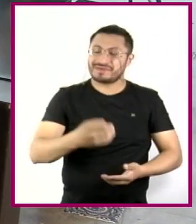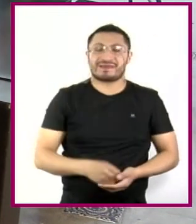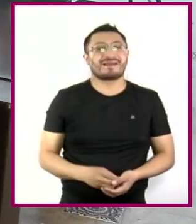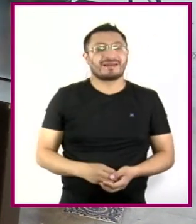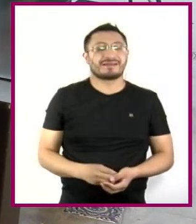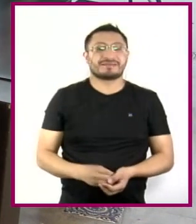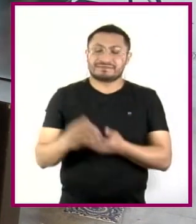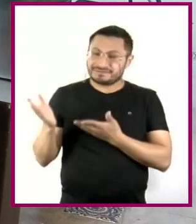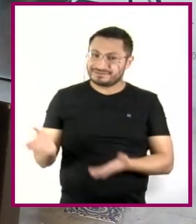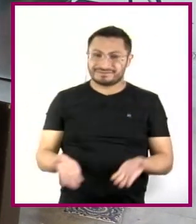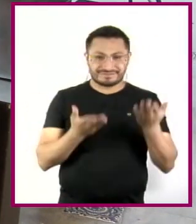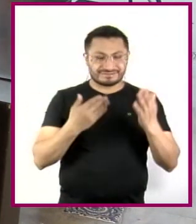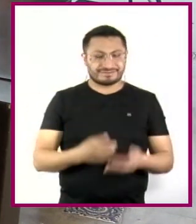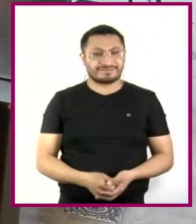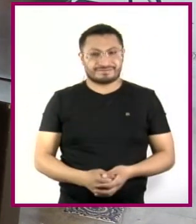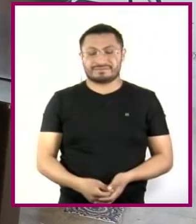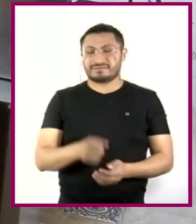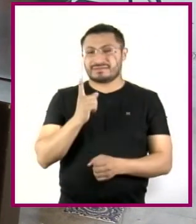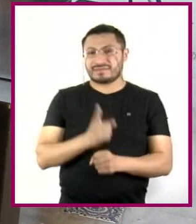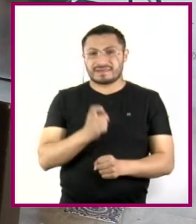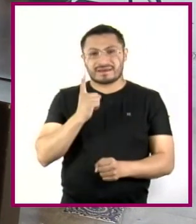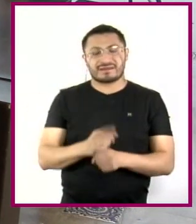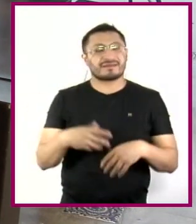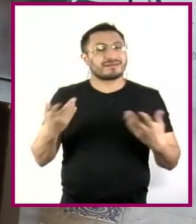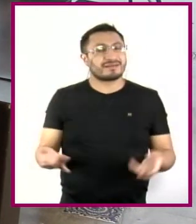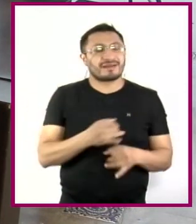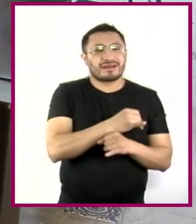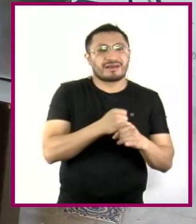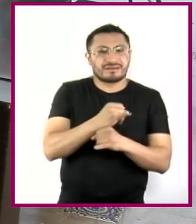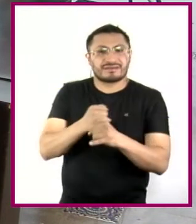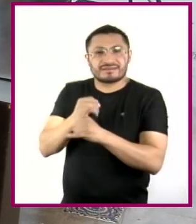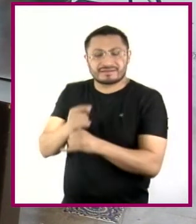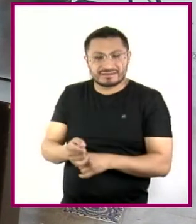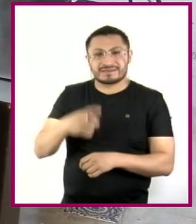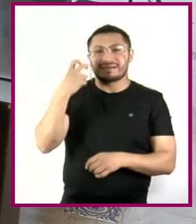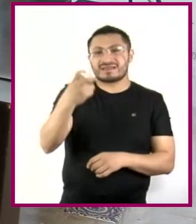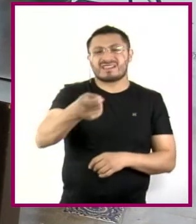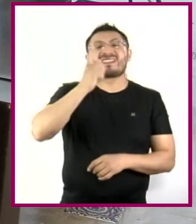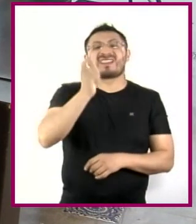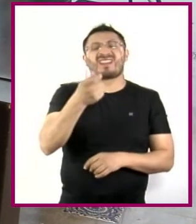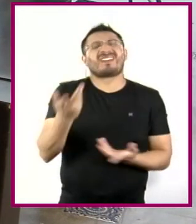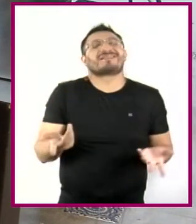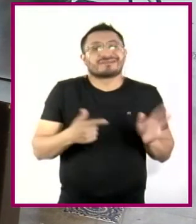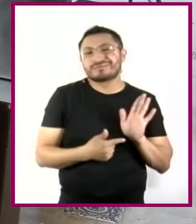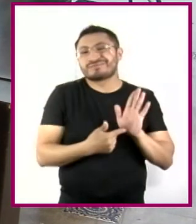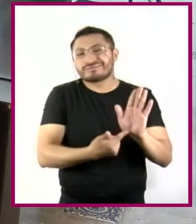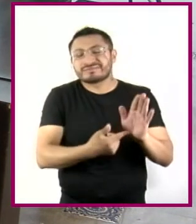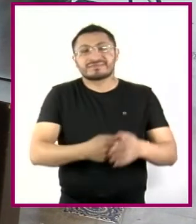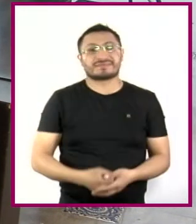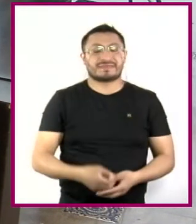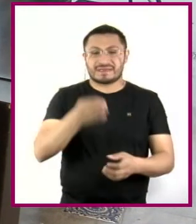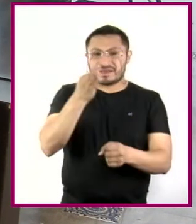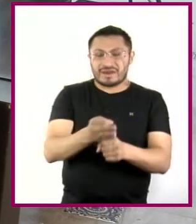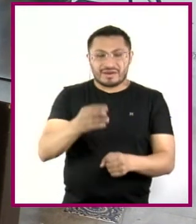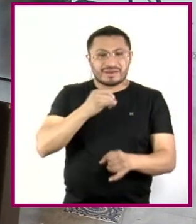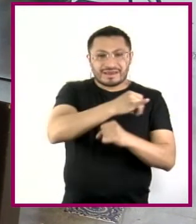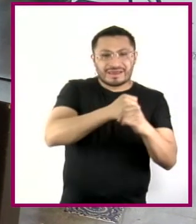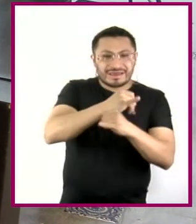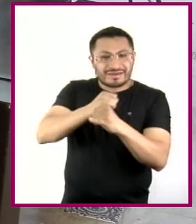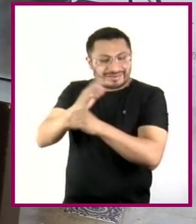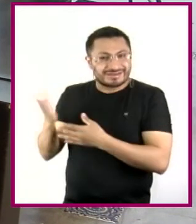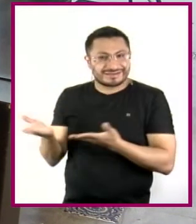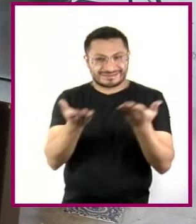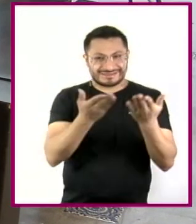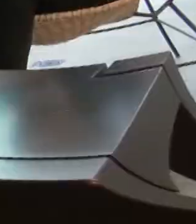¿qué les digo? Adelante. Lo primero que hay que hacer es investigar qué les dice este principio. Bueno, es hora de ir a navegar en las redes.